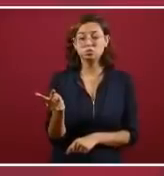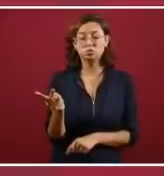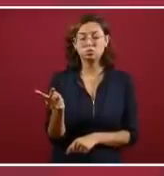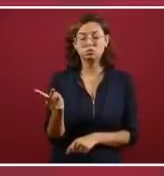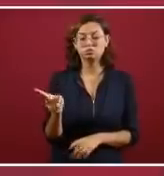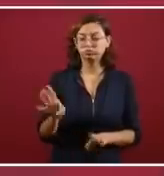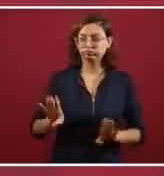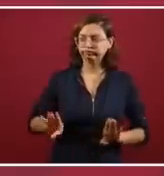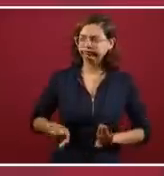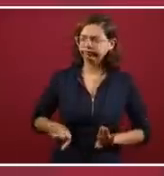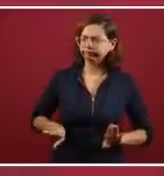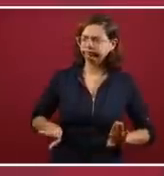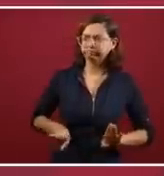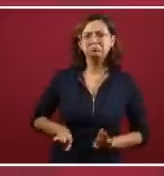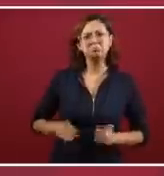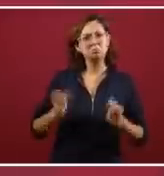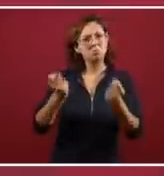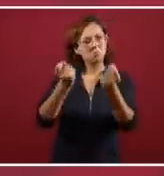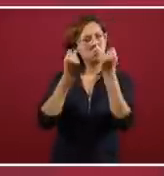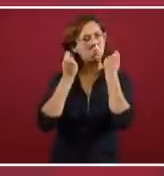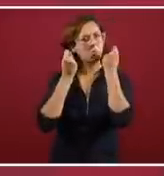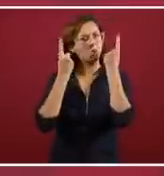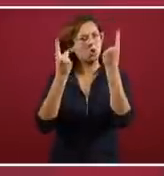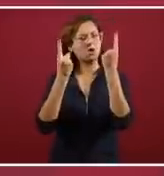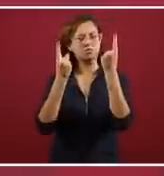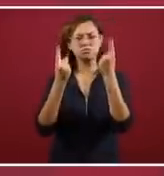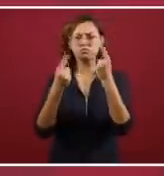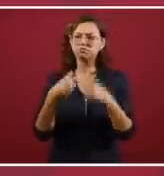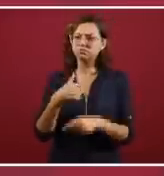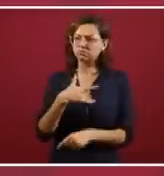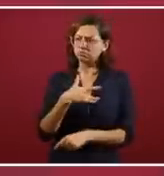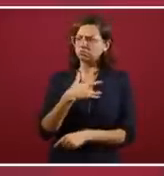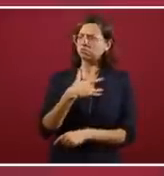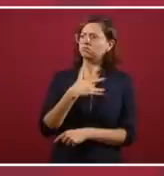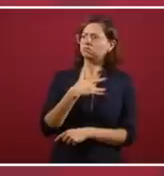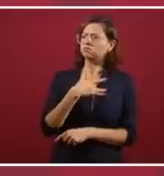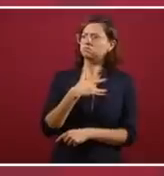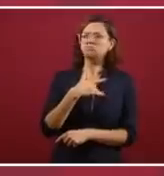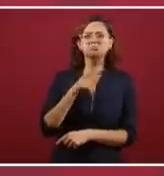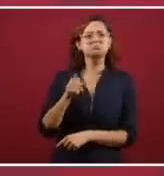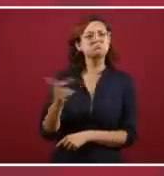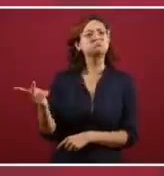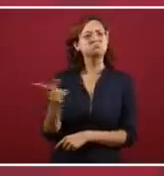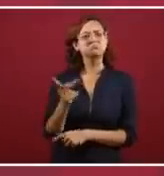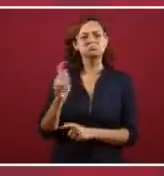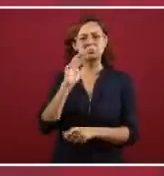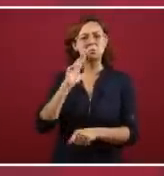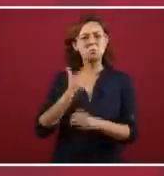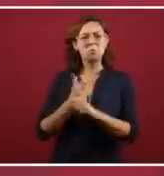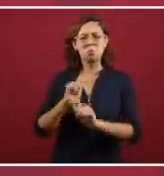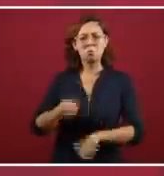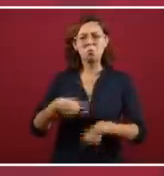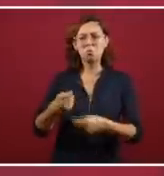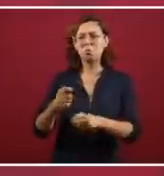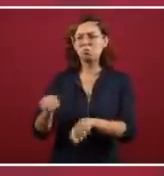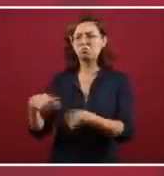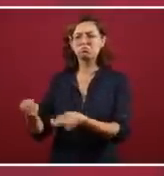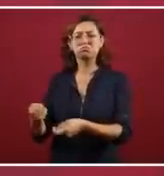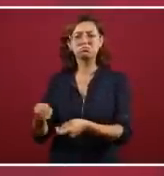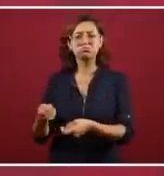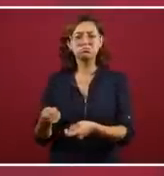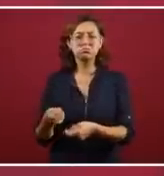destacaba, y eso me llevó a nombrarlos, el que son